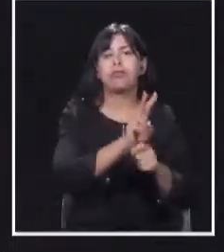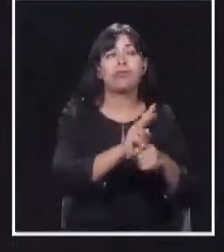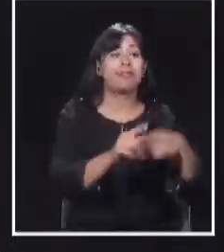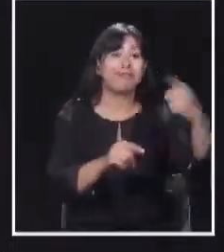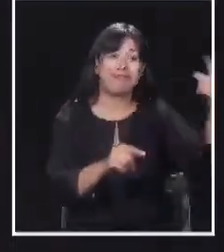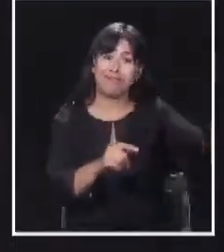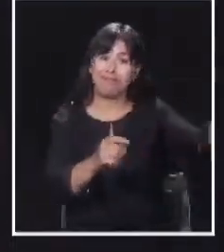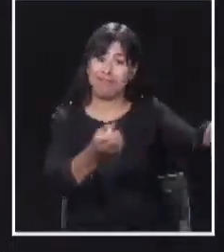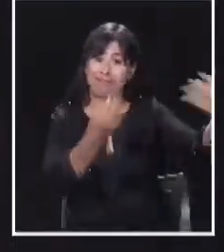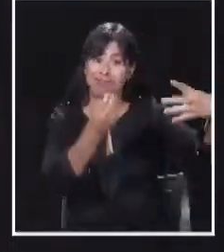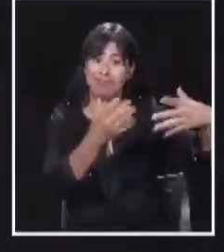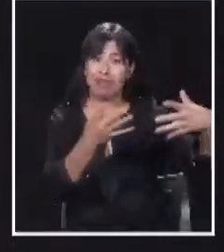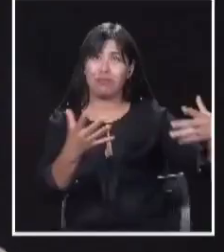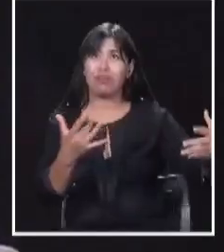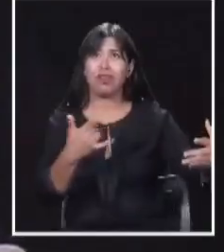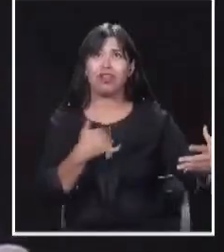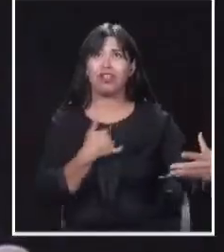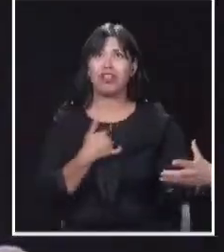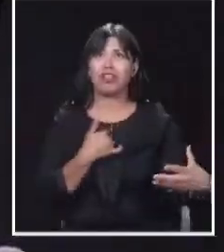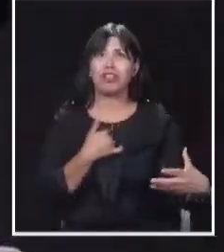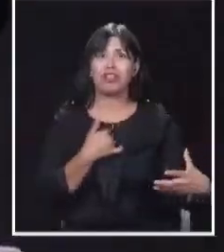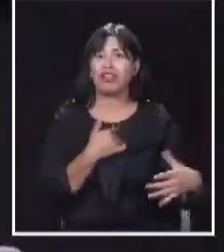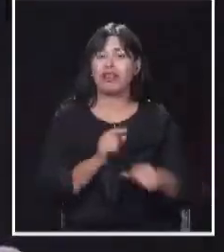enseñó un montón de cosas, no estaría aquí si no fuera por ella.